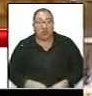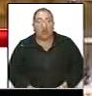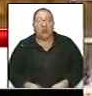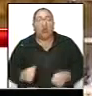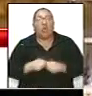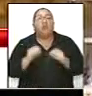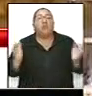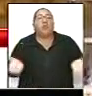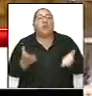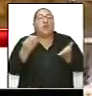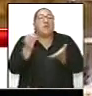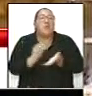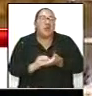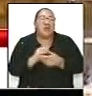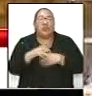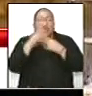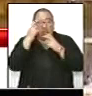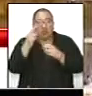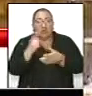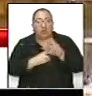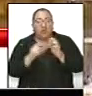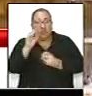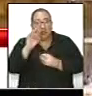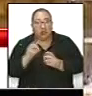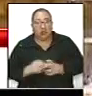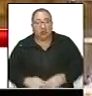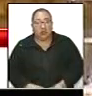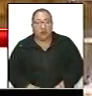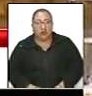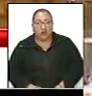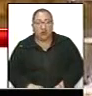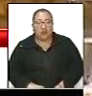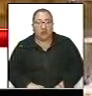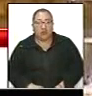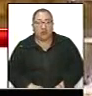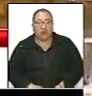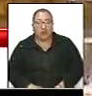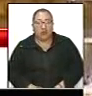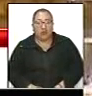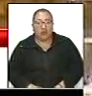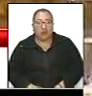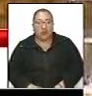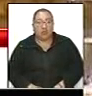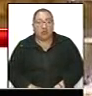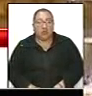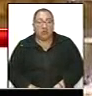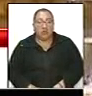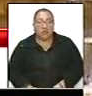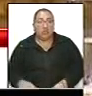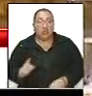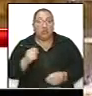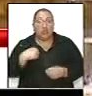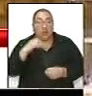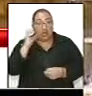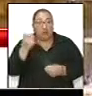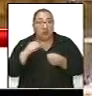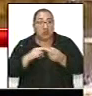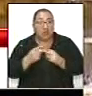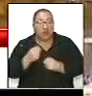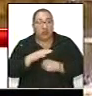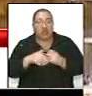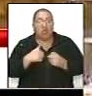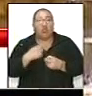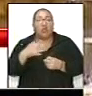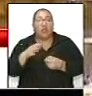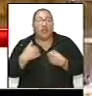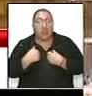promoviendo el respeto a este indicador, no solamente porque está en la ley universitaria, sino porque creemos en que es importante que las universidades